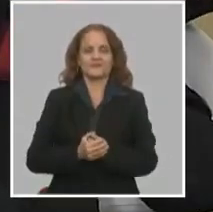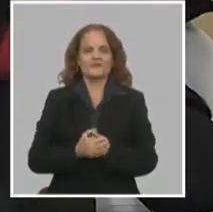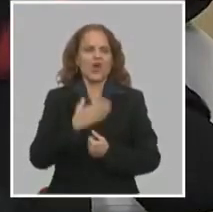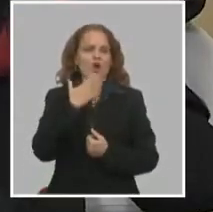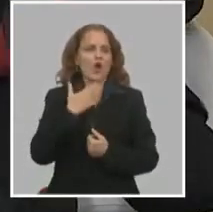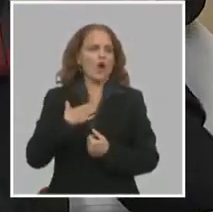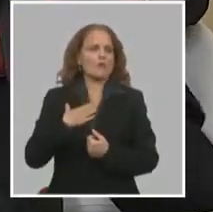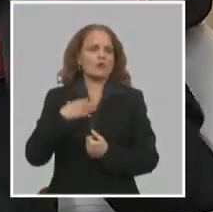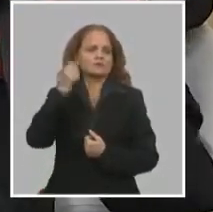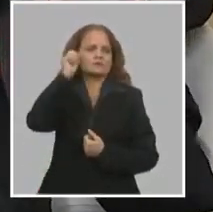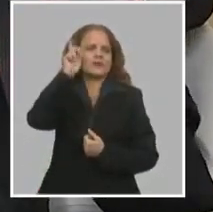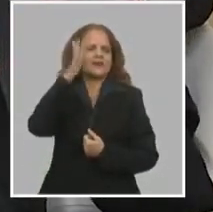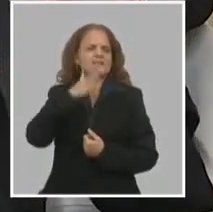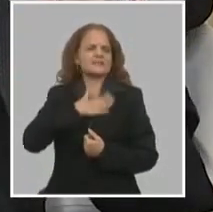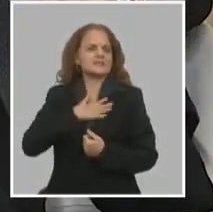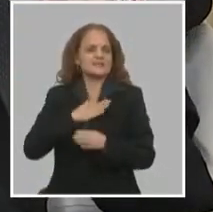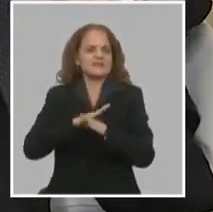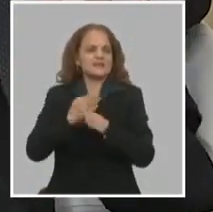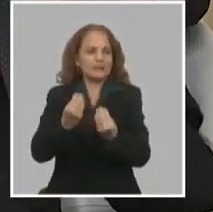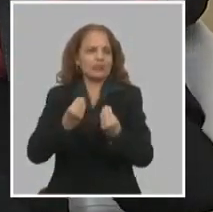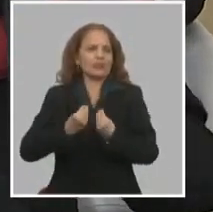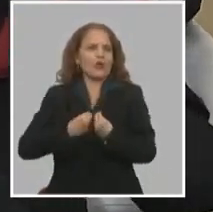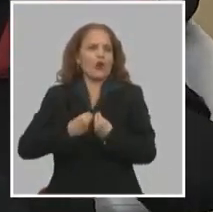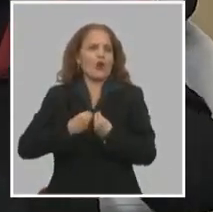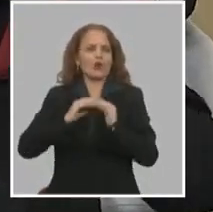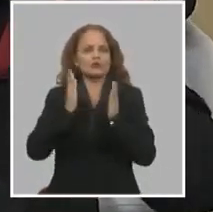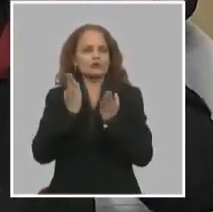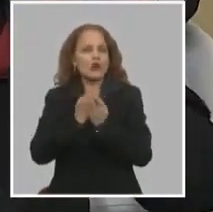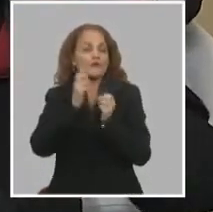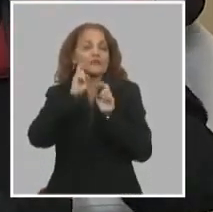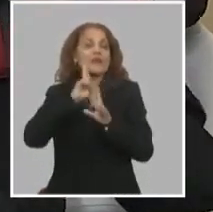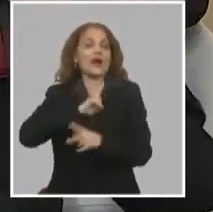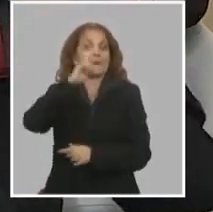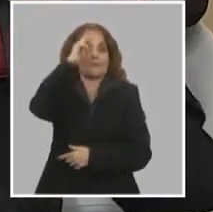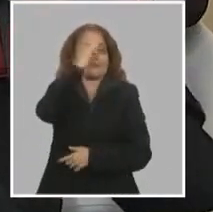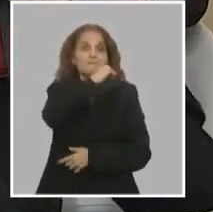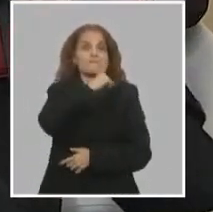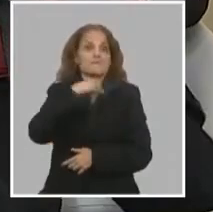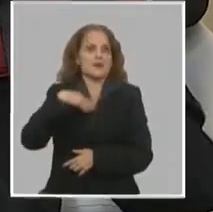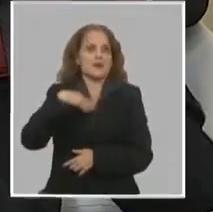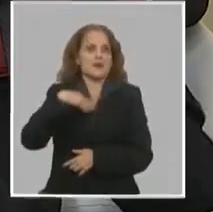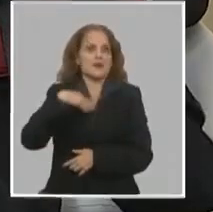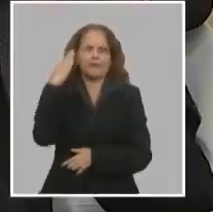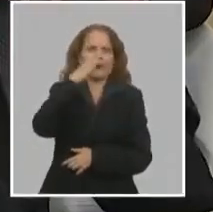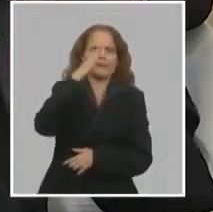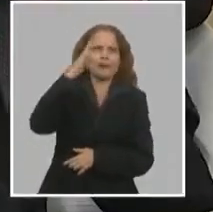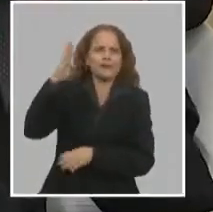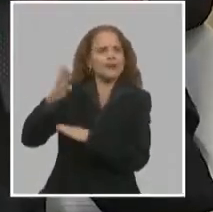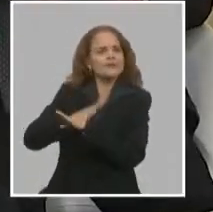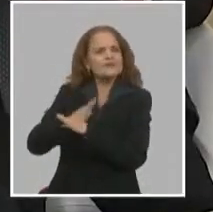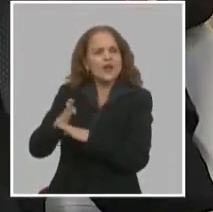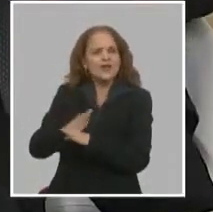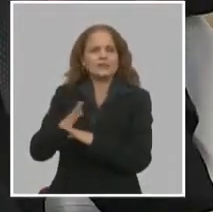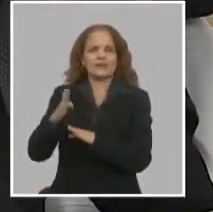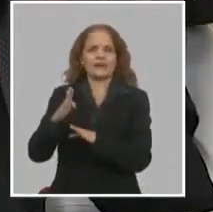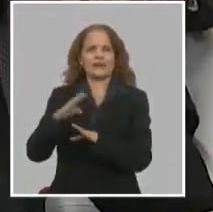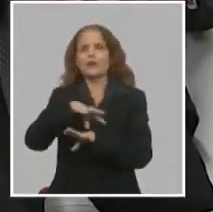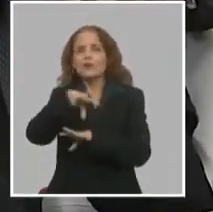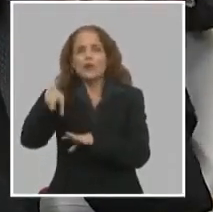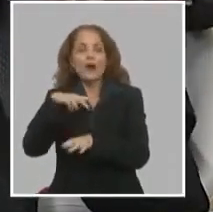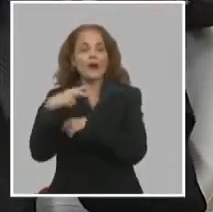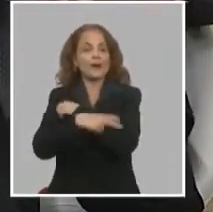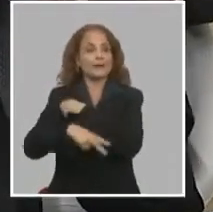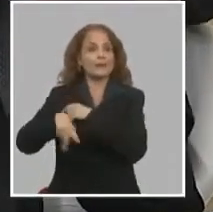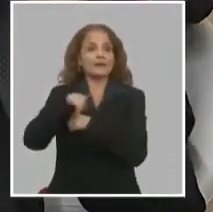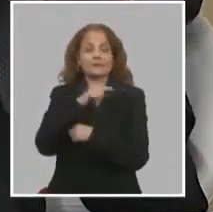esta experiencia? ¿Qué ha significado en tu vida como profesional estas misiones internacionalistas y especialmente esa ida varias